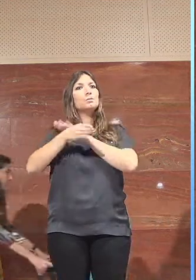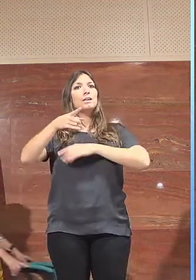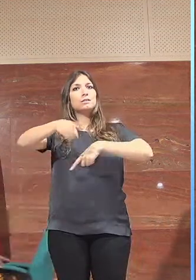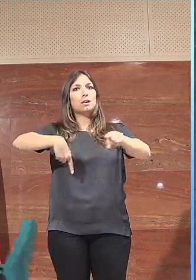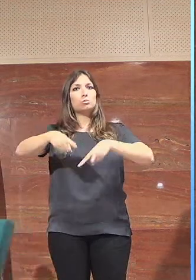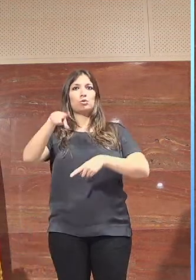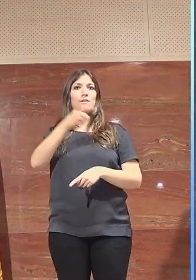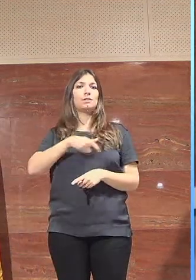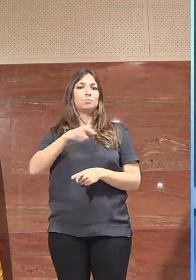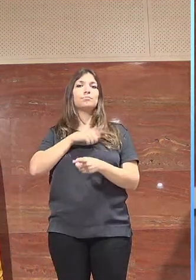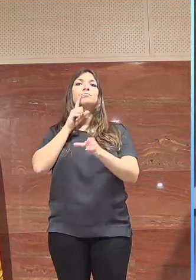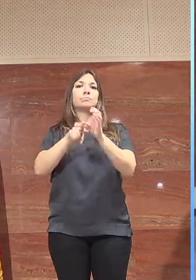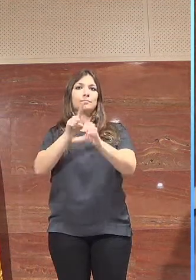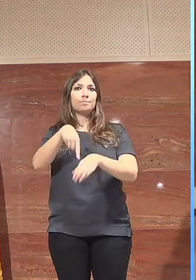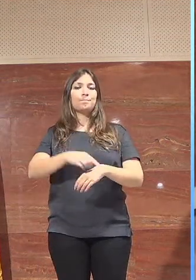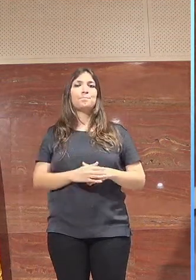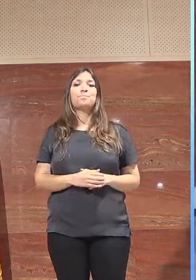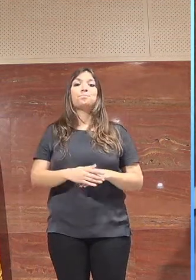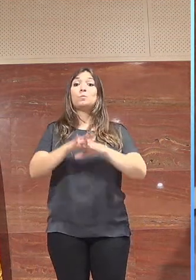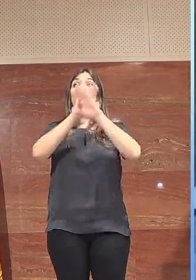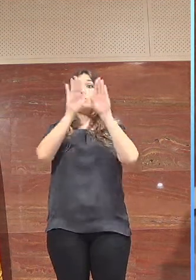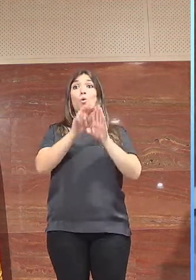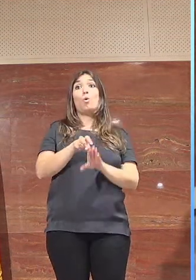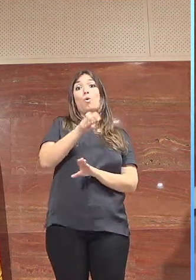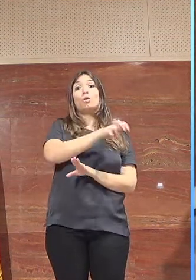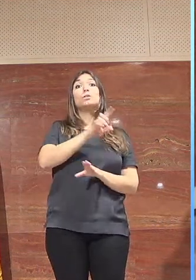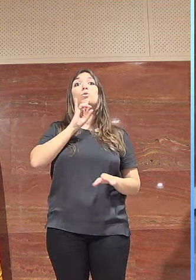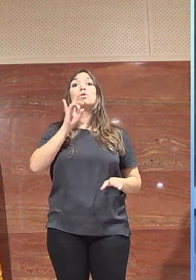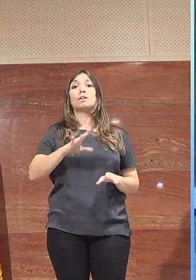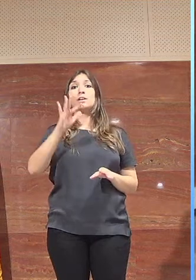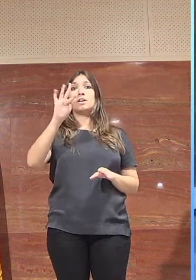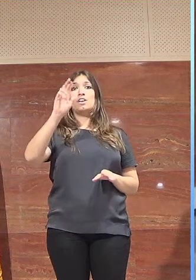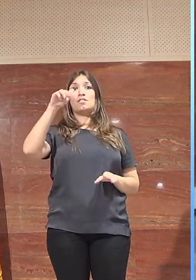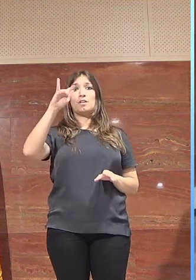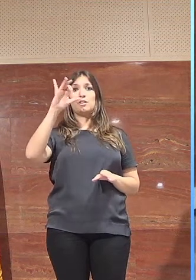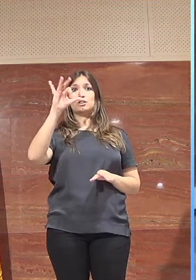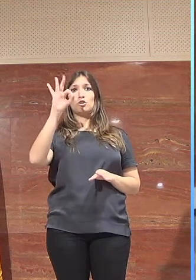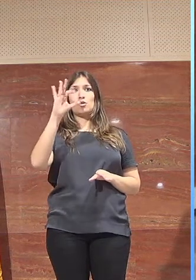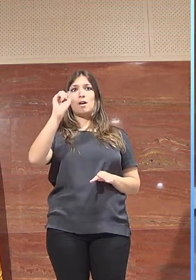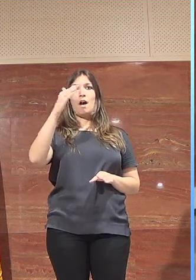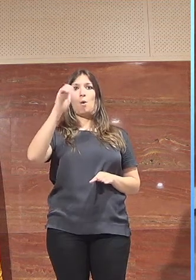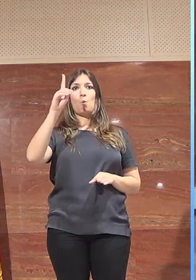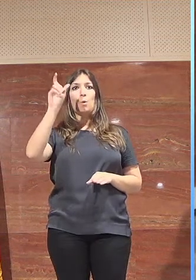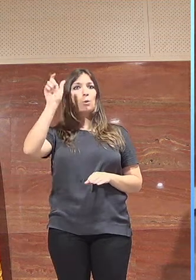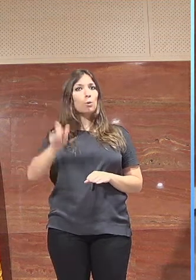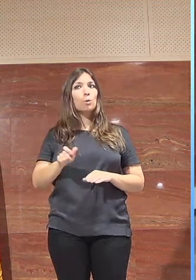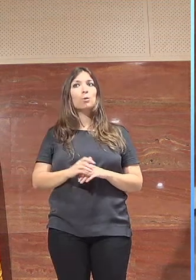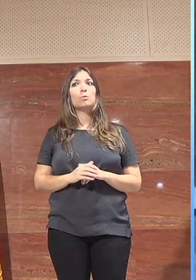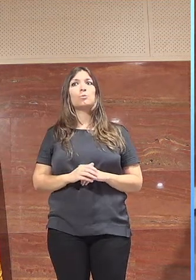transporte en nuestro país. Por último, tenemos con nosotros a Francisco Abad.